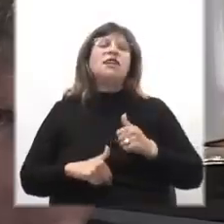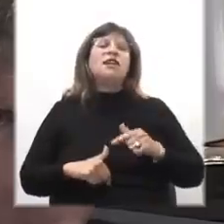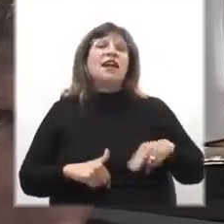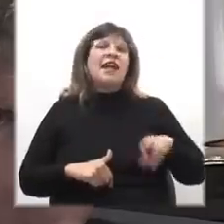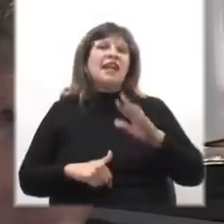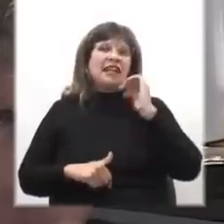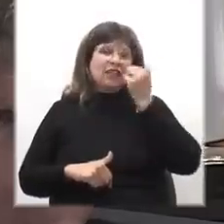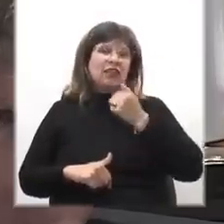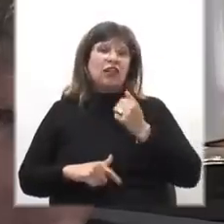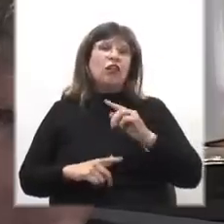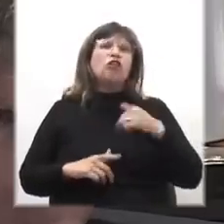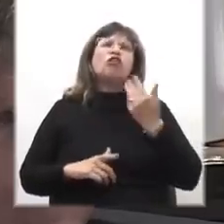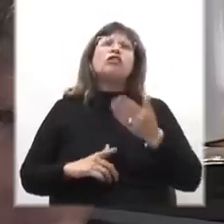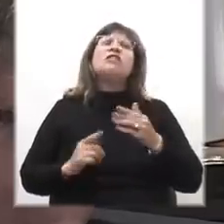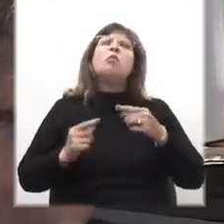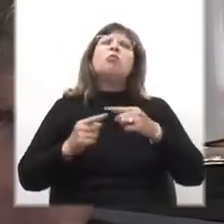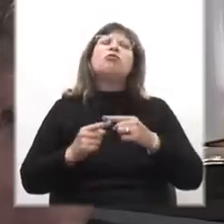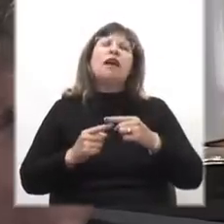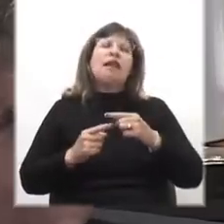sé si se bañan en Punta del Este o van más lejos.